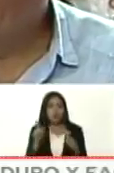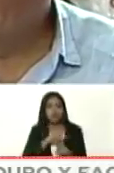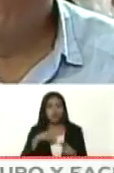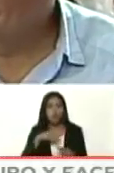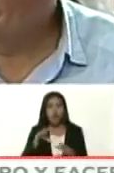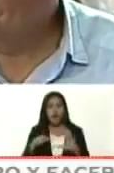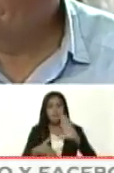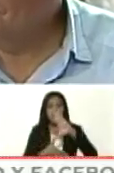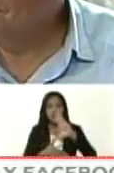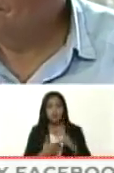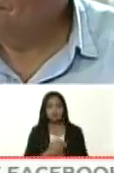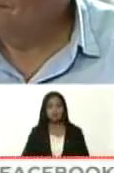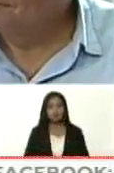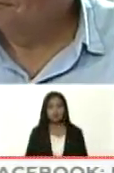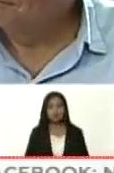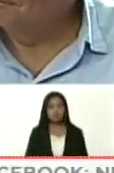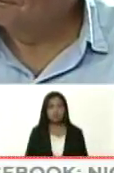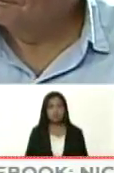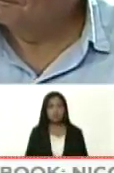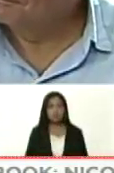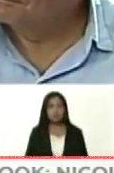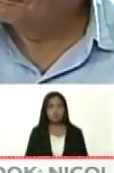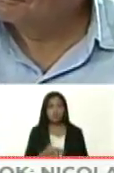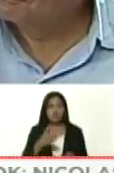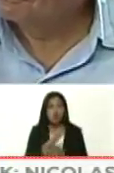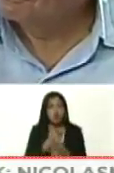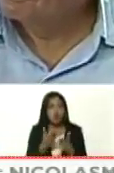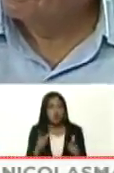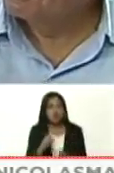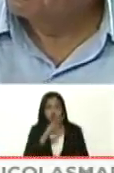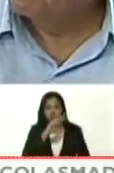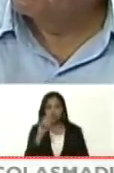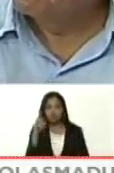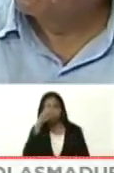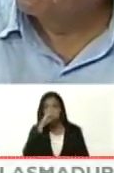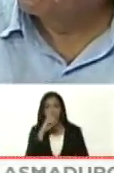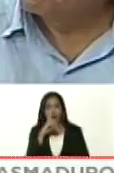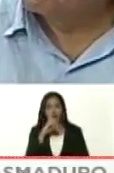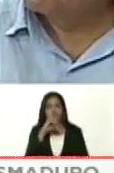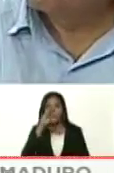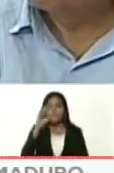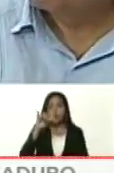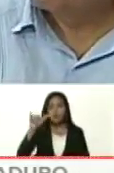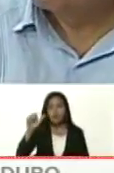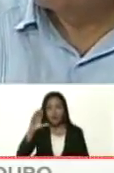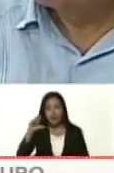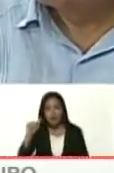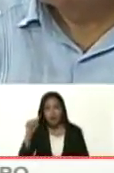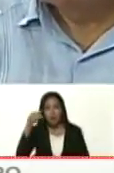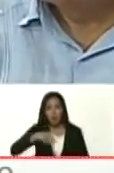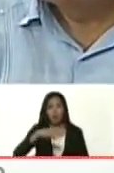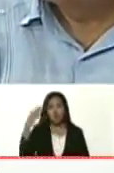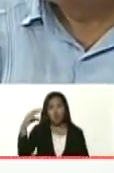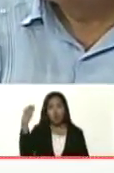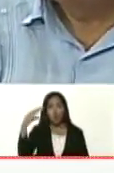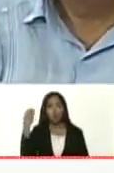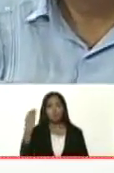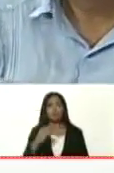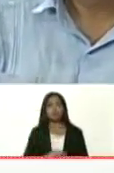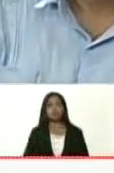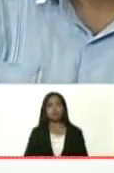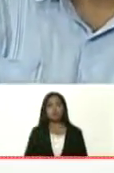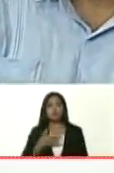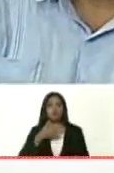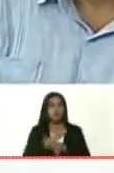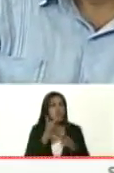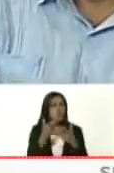América. Que fueron a liberar hace 200 años en Boyacá a lo que hoy es Colombia. Que fueron